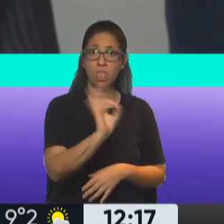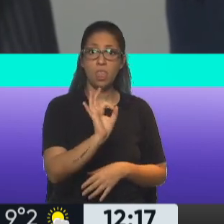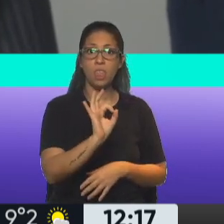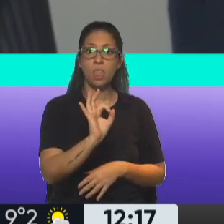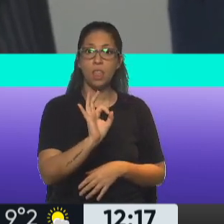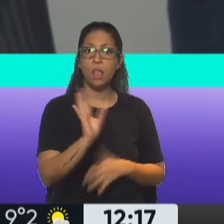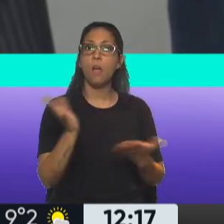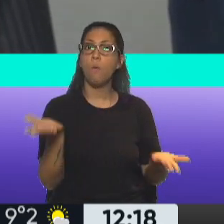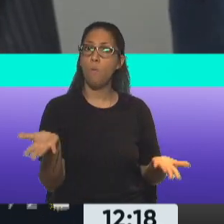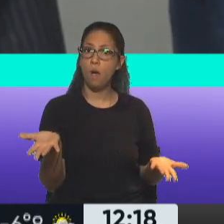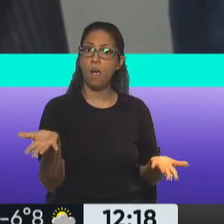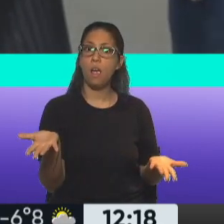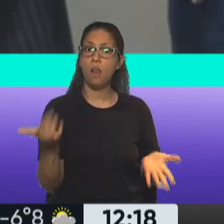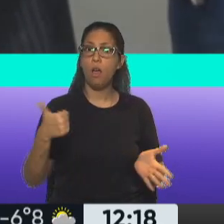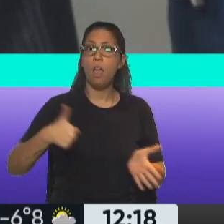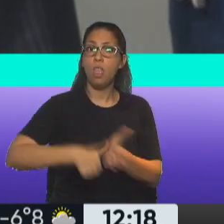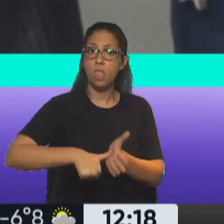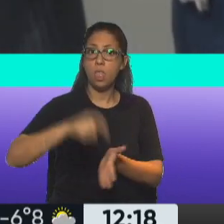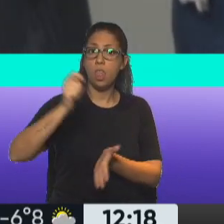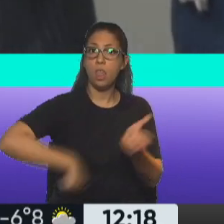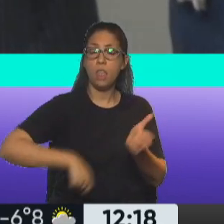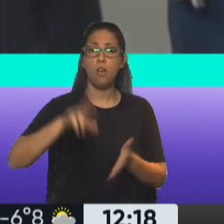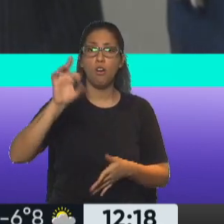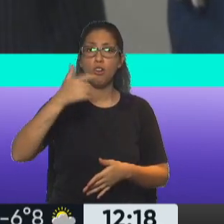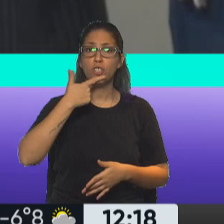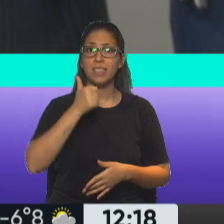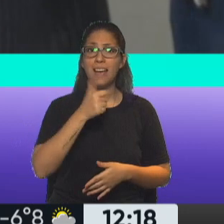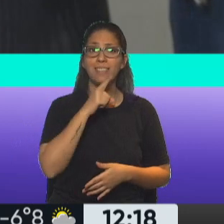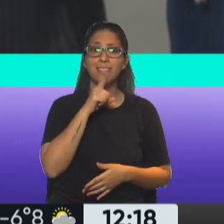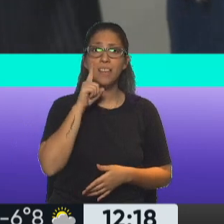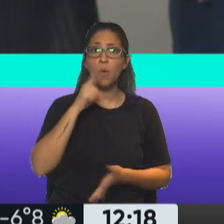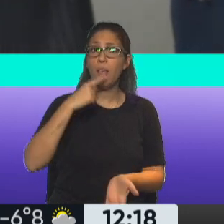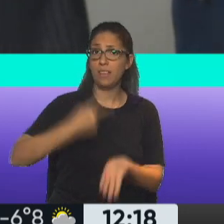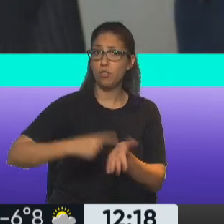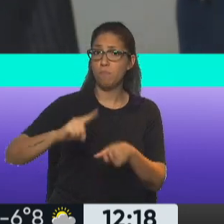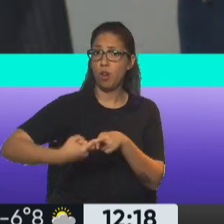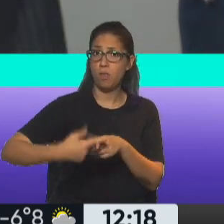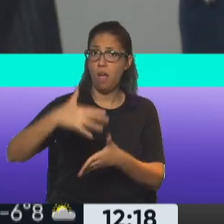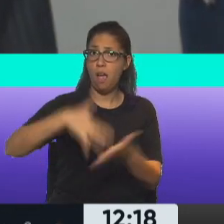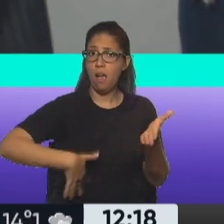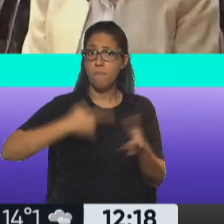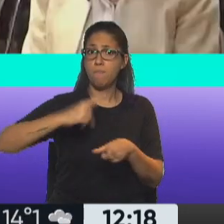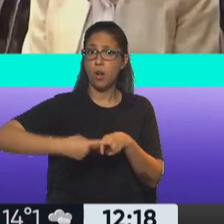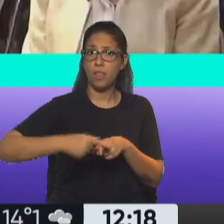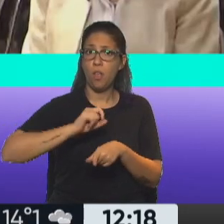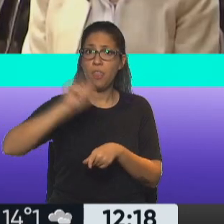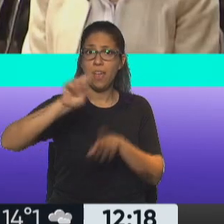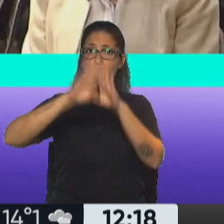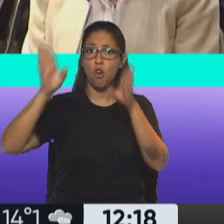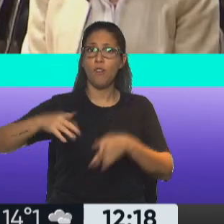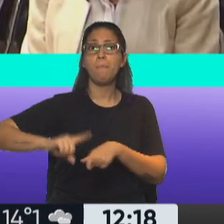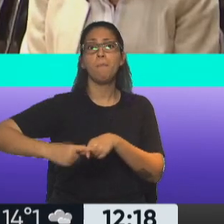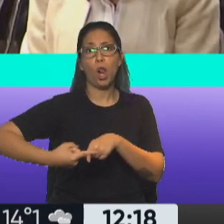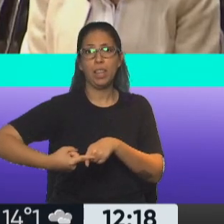bueno, el que tuvo que dejar las huellas puestas es Rosati en una decisión política, en un fallo político de la Corte política que